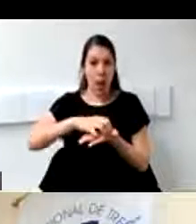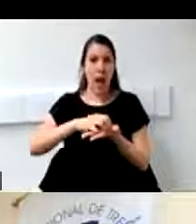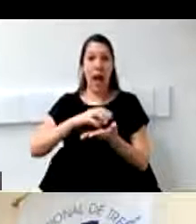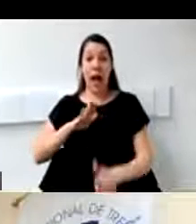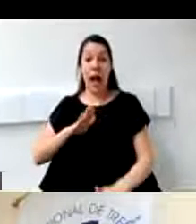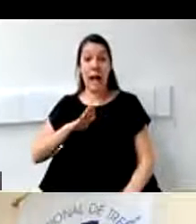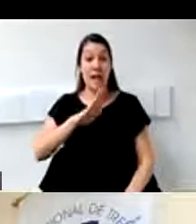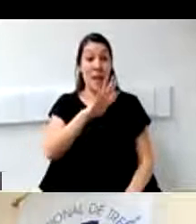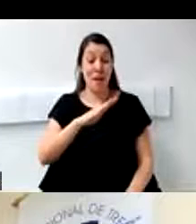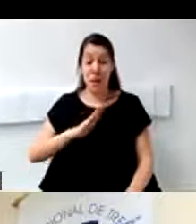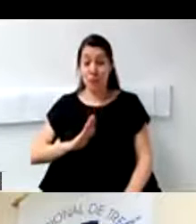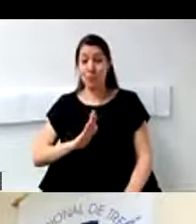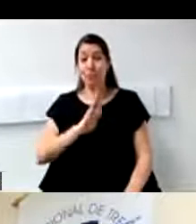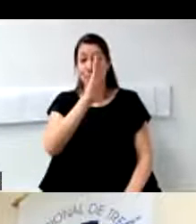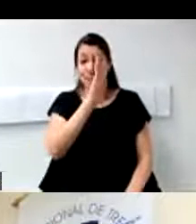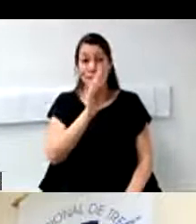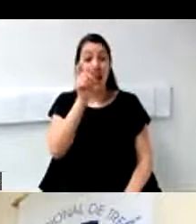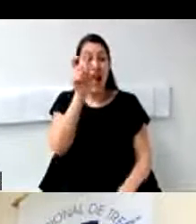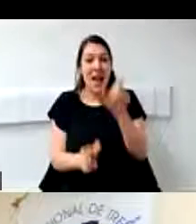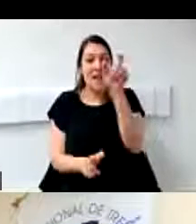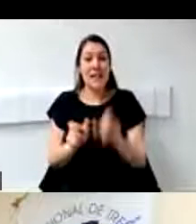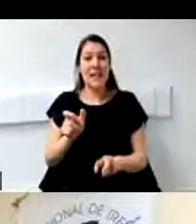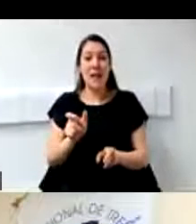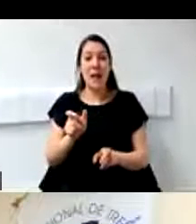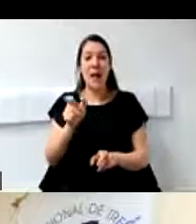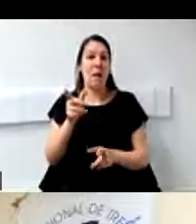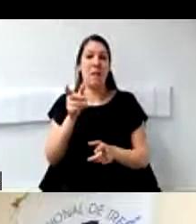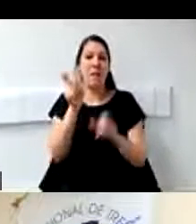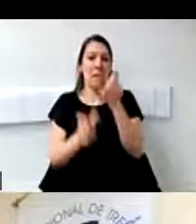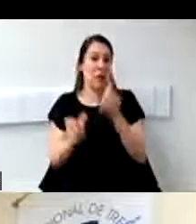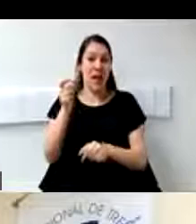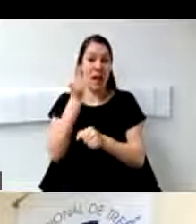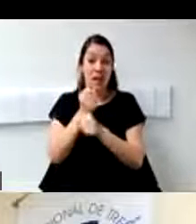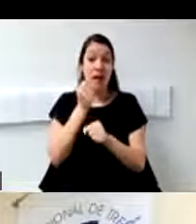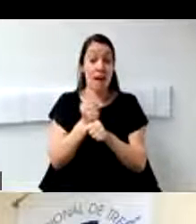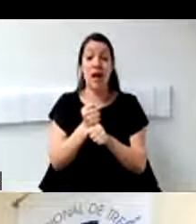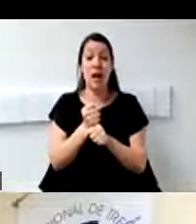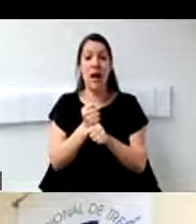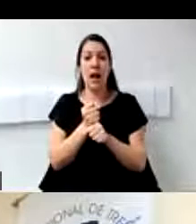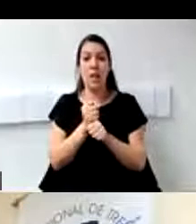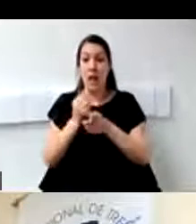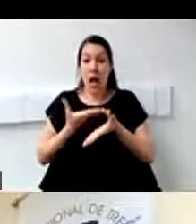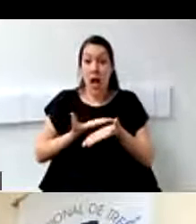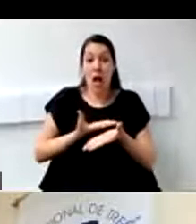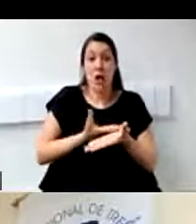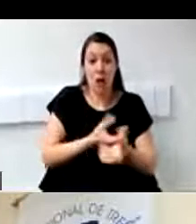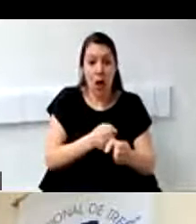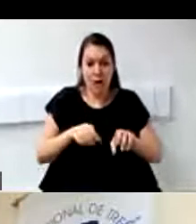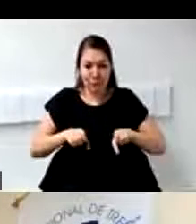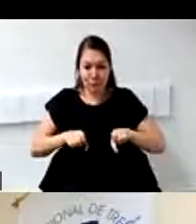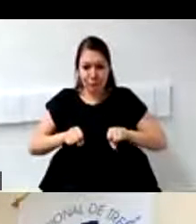muy empinadas y a veces los funcionarios, por ejemplo, hablo desde mi persona, para poder ayudar, llevar al paciente hacia el